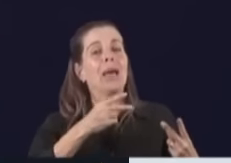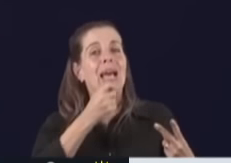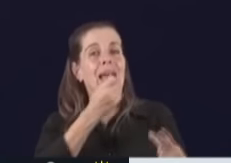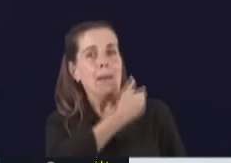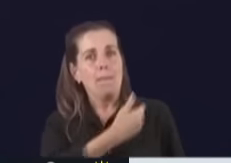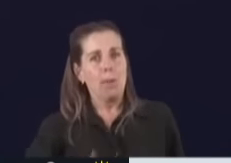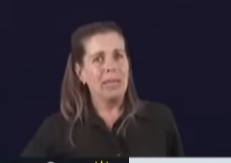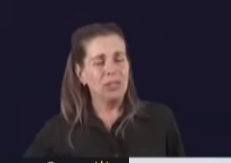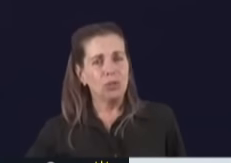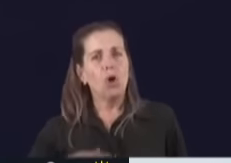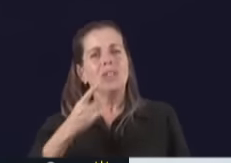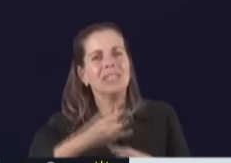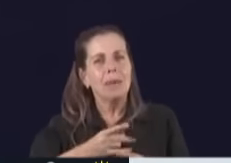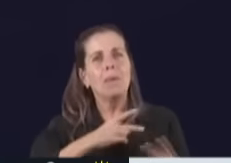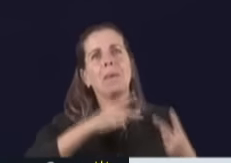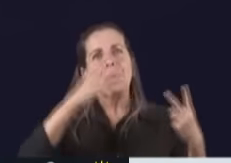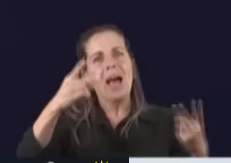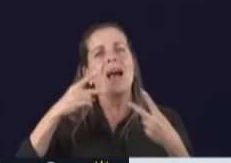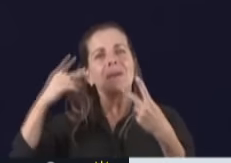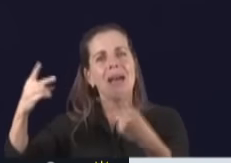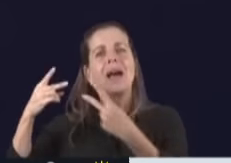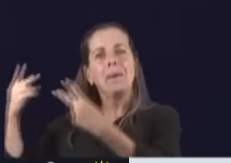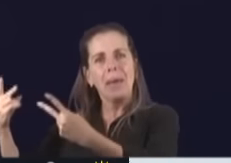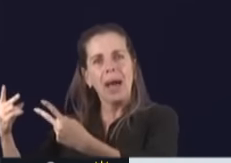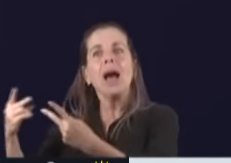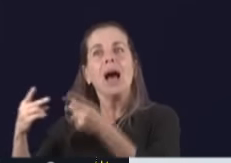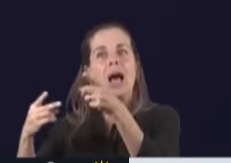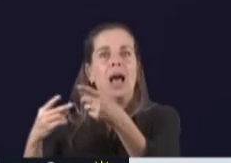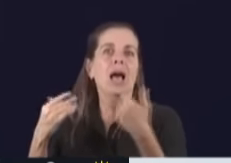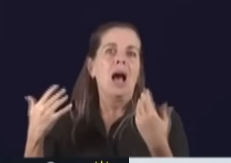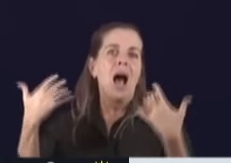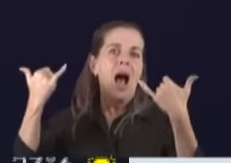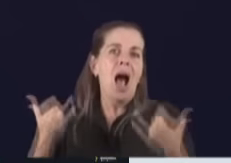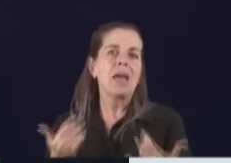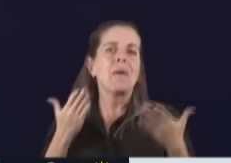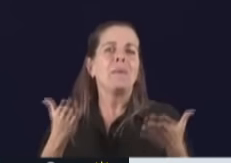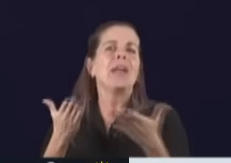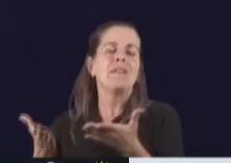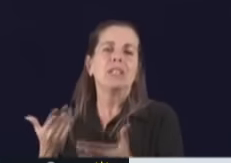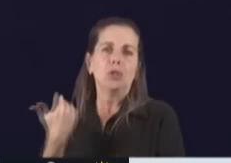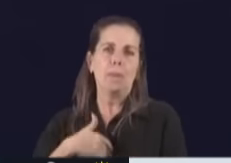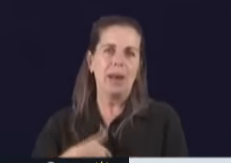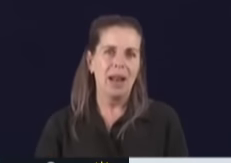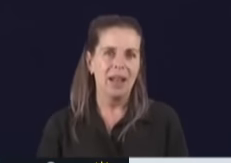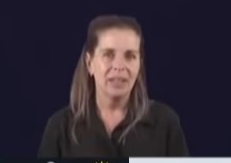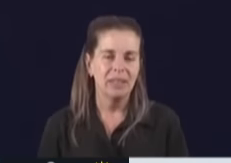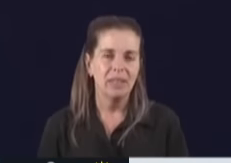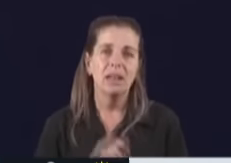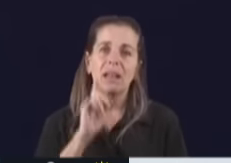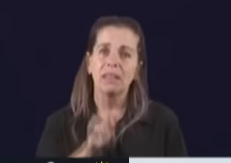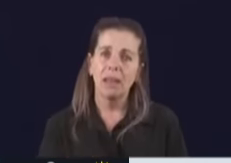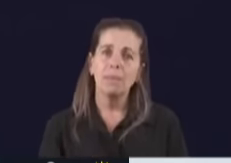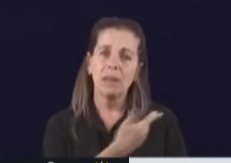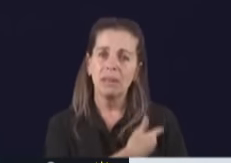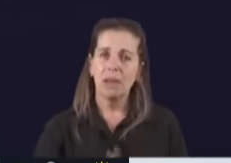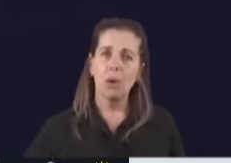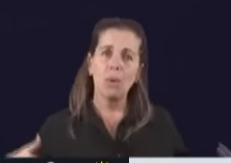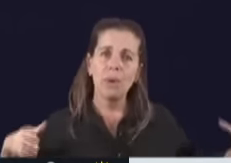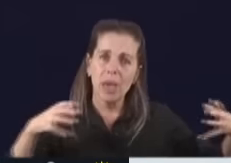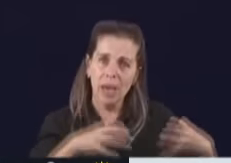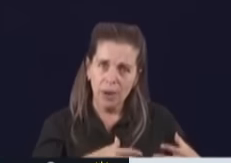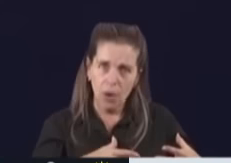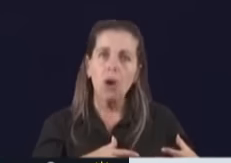no es ni más ni menos que obtener beneficios para los argentinos. Además, este gobierno reactivó el proceso de adhesión